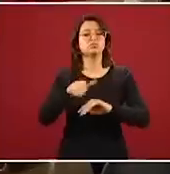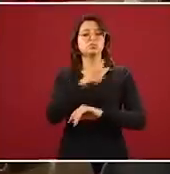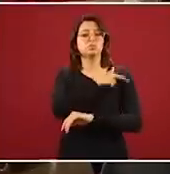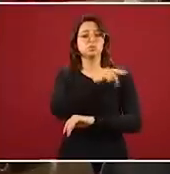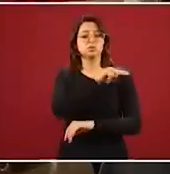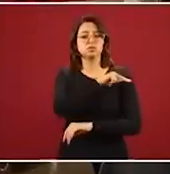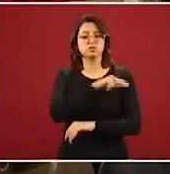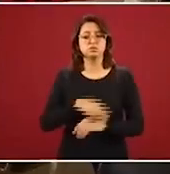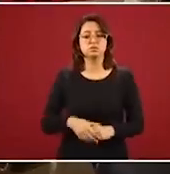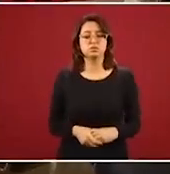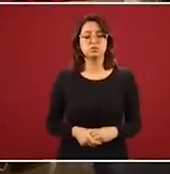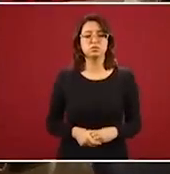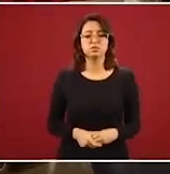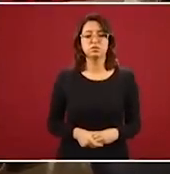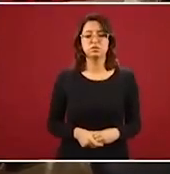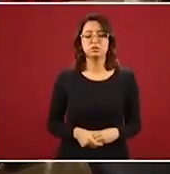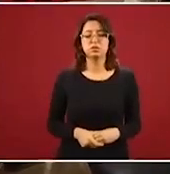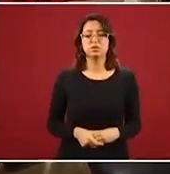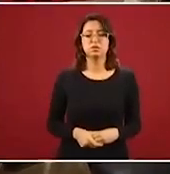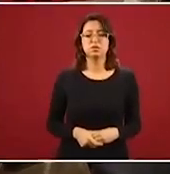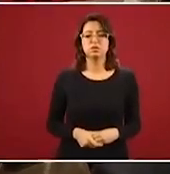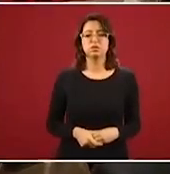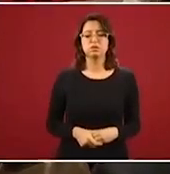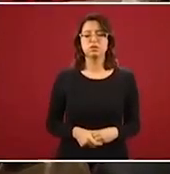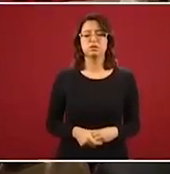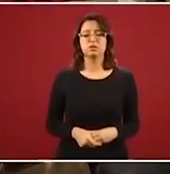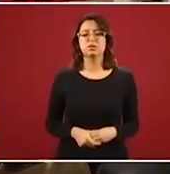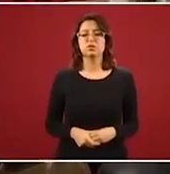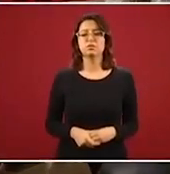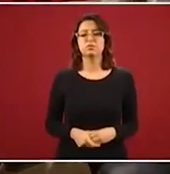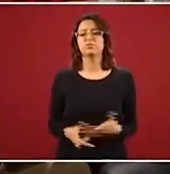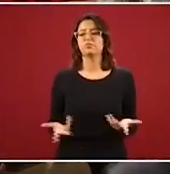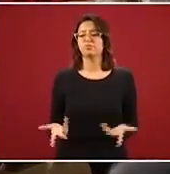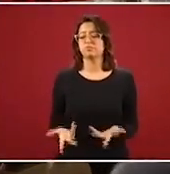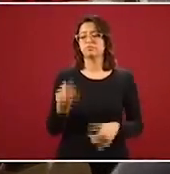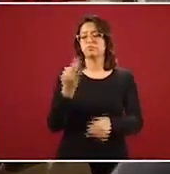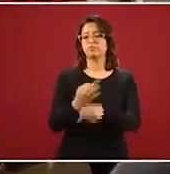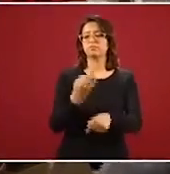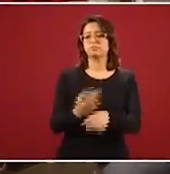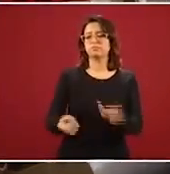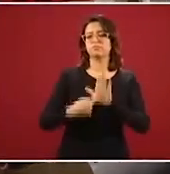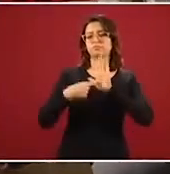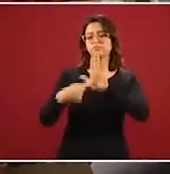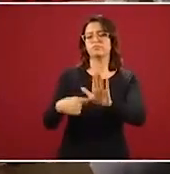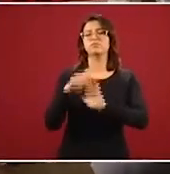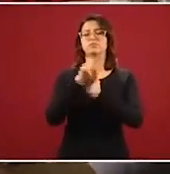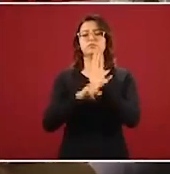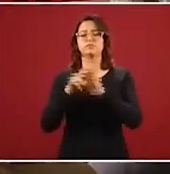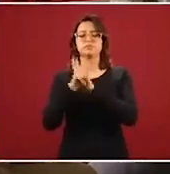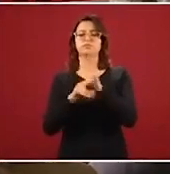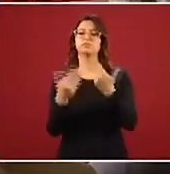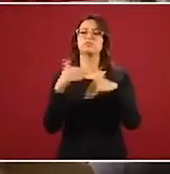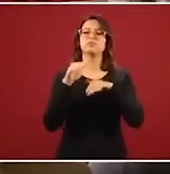presidente. Bien, ustedes van a observar en el video lo que son las instalaciones